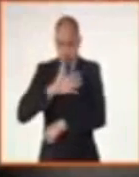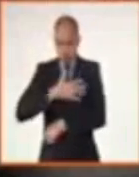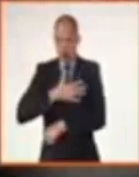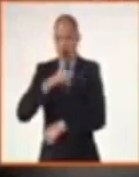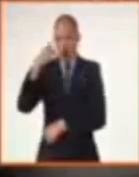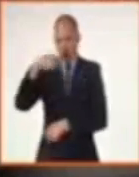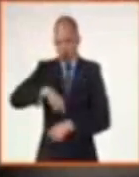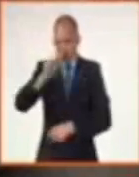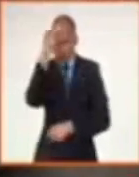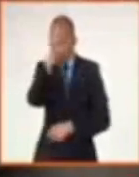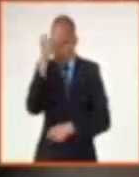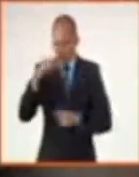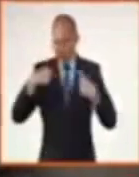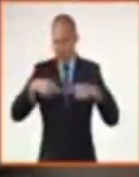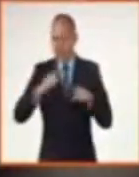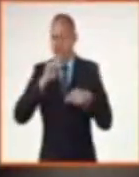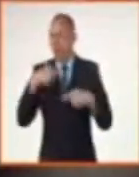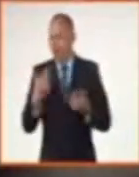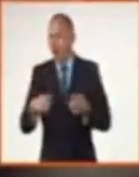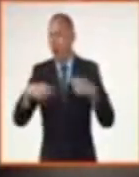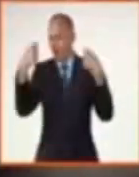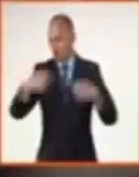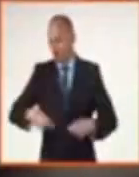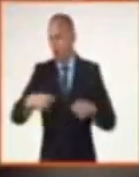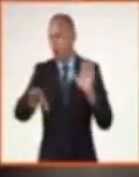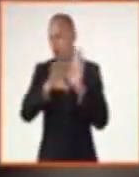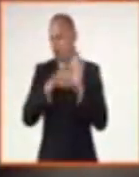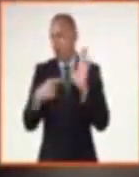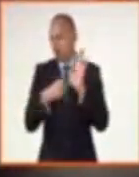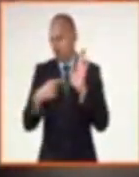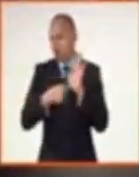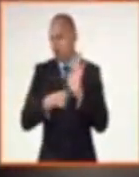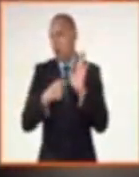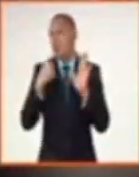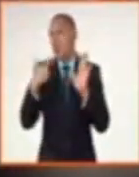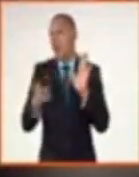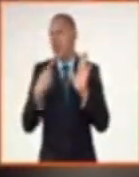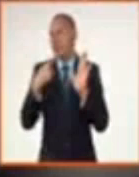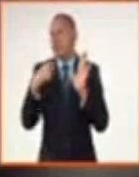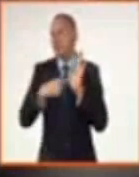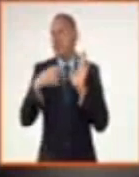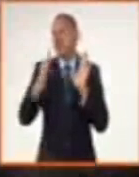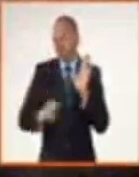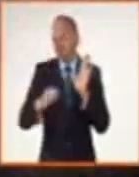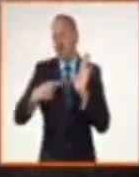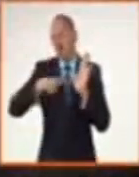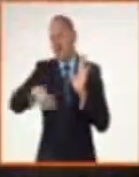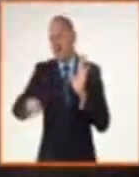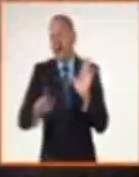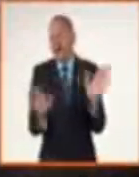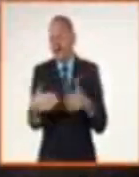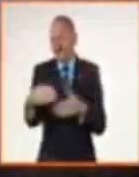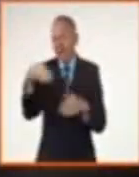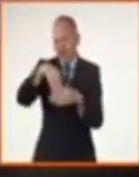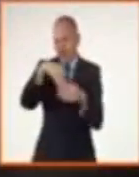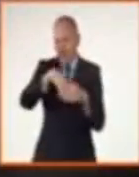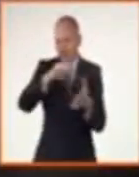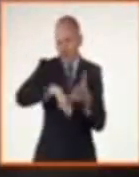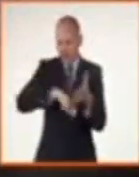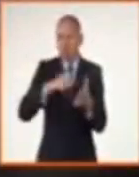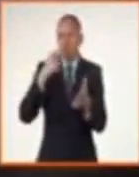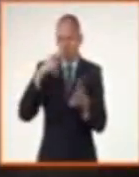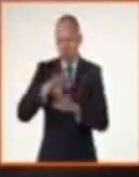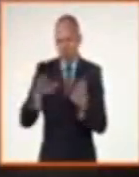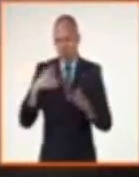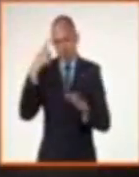está ejerciendo un derecho ciudadano, pero está cumpliendo con un deber también revolucionario y como cubano. El pueblo dirá la última palabra, pero